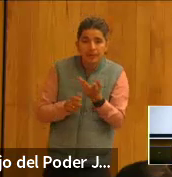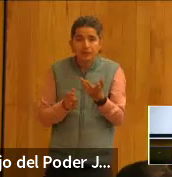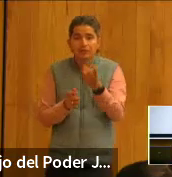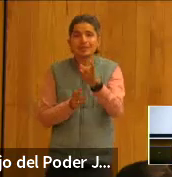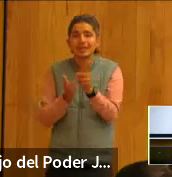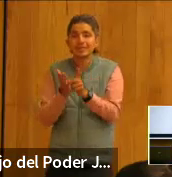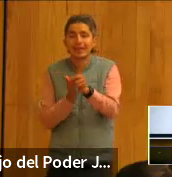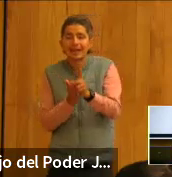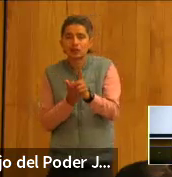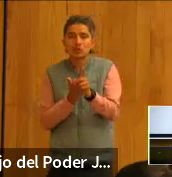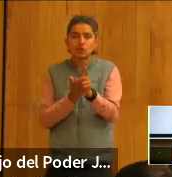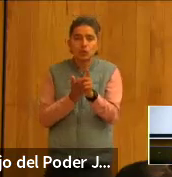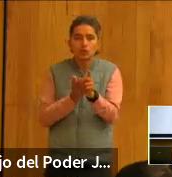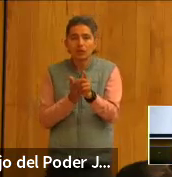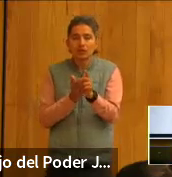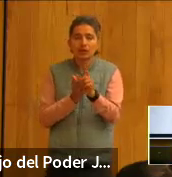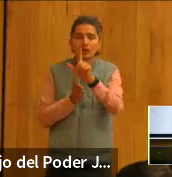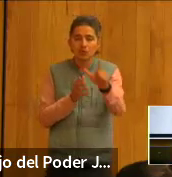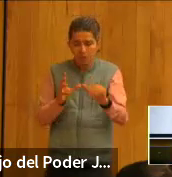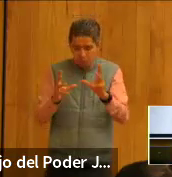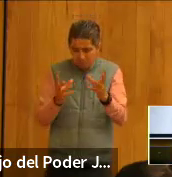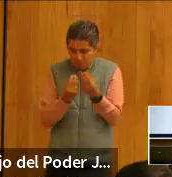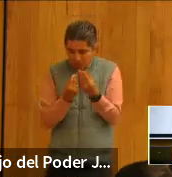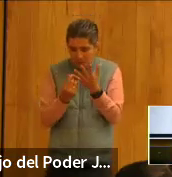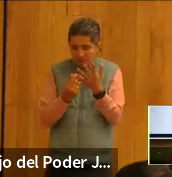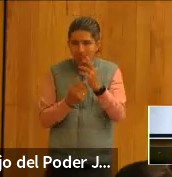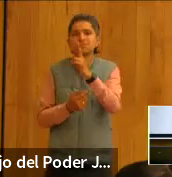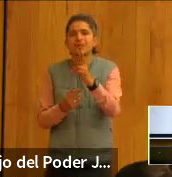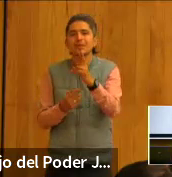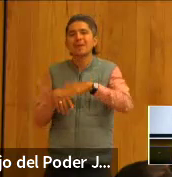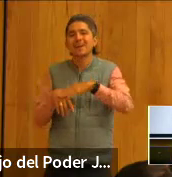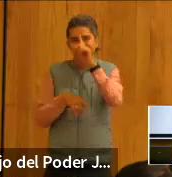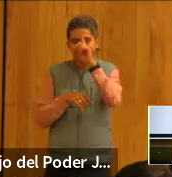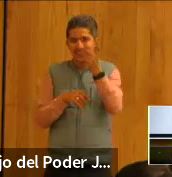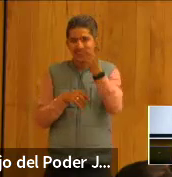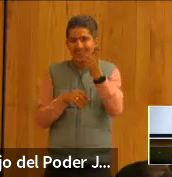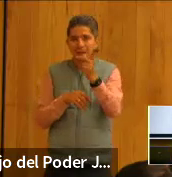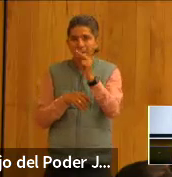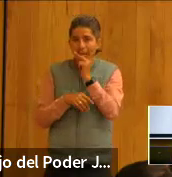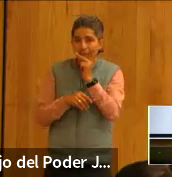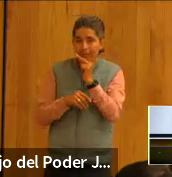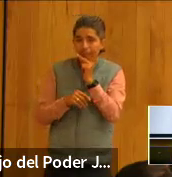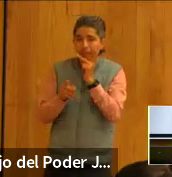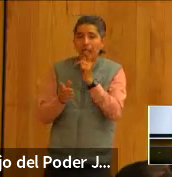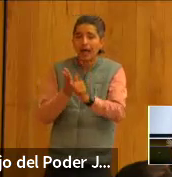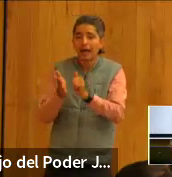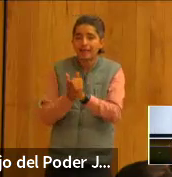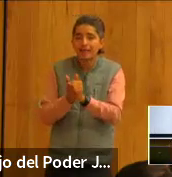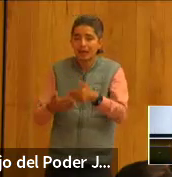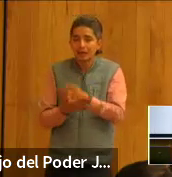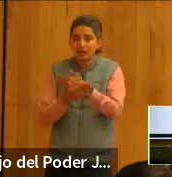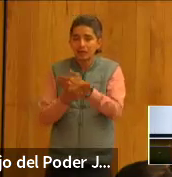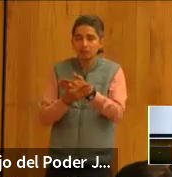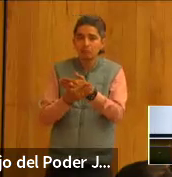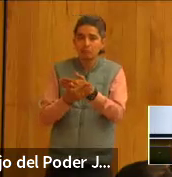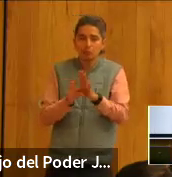el derecho, lo subsumes y te da el resultado. Entonces era muy fácil, el papá, acta de nacimiento, custodia